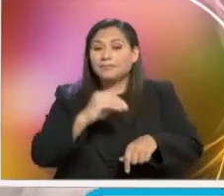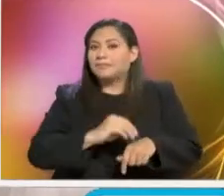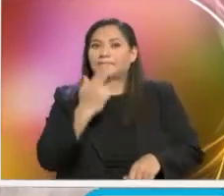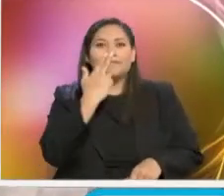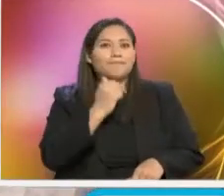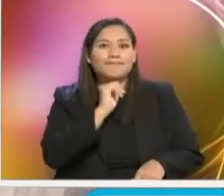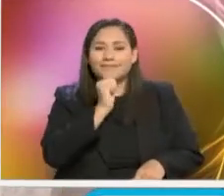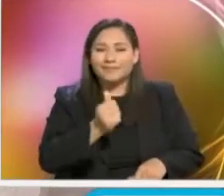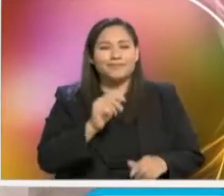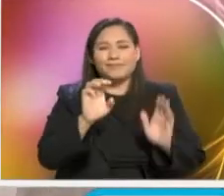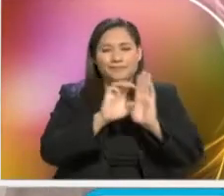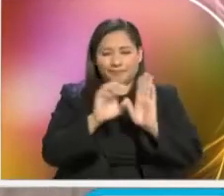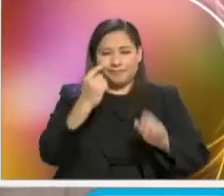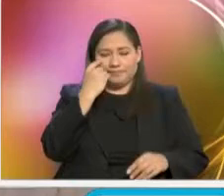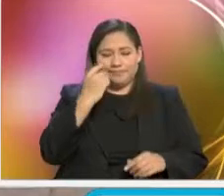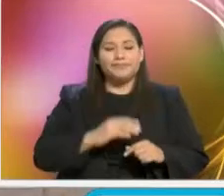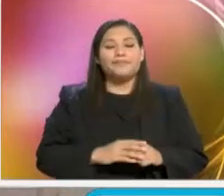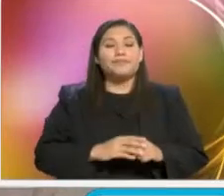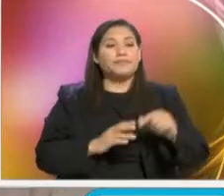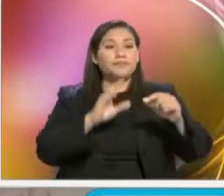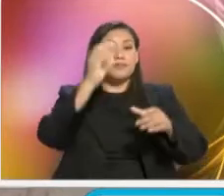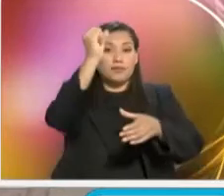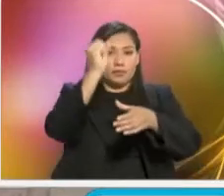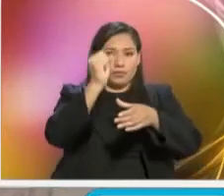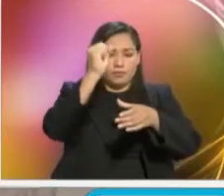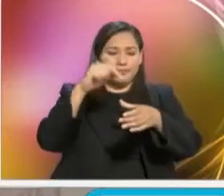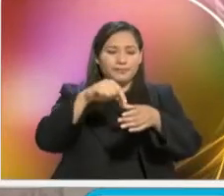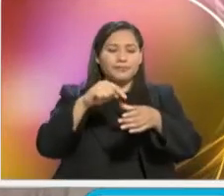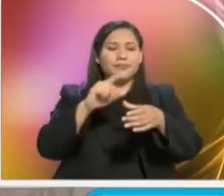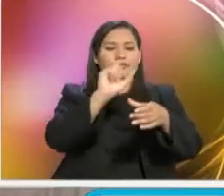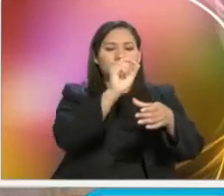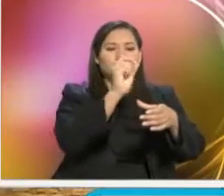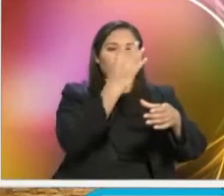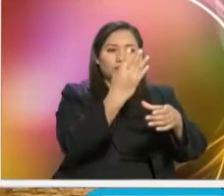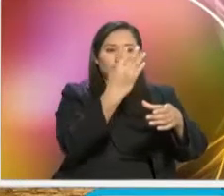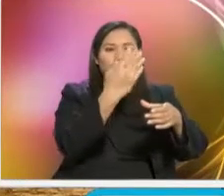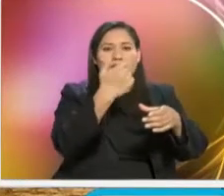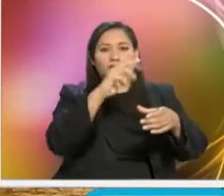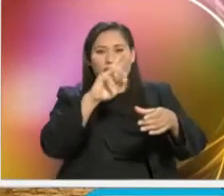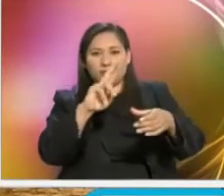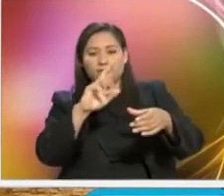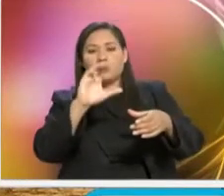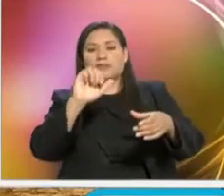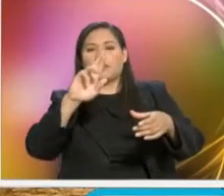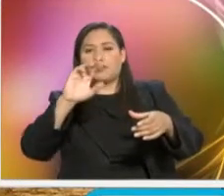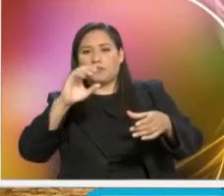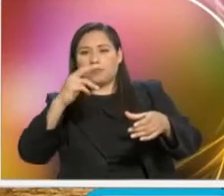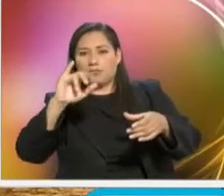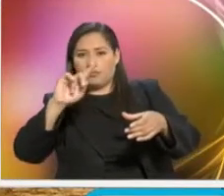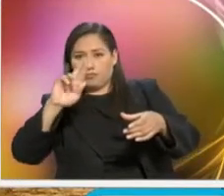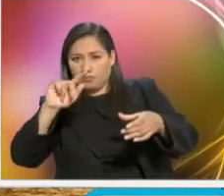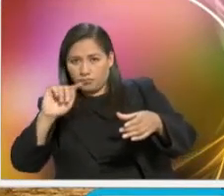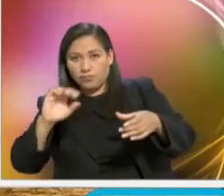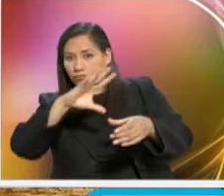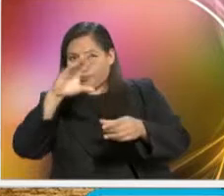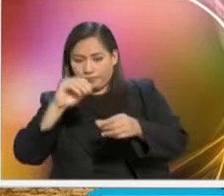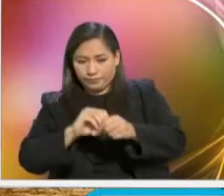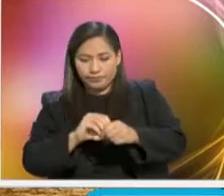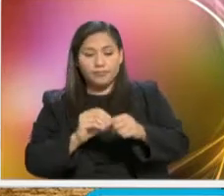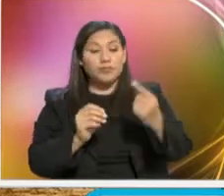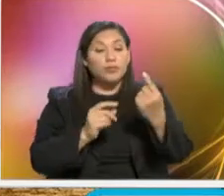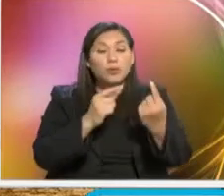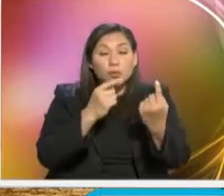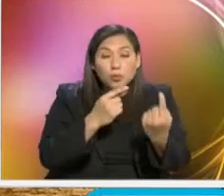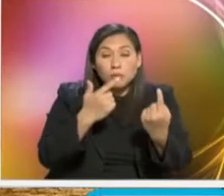nada más nos ponen, voy a poner un ejemplo. En los jugos te dice 24 gramos de carbohidratos totales, de los cuales 1 gramo de